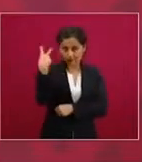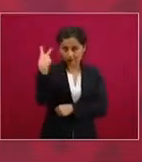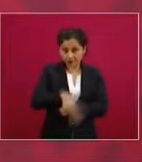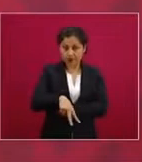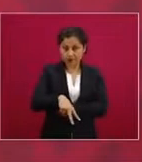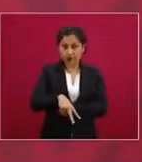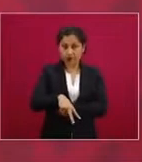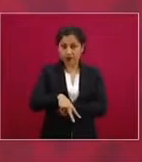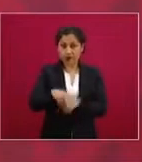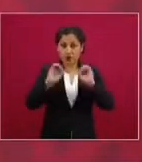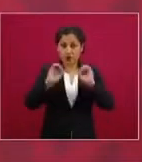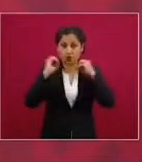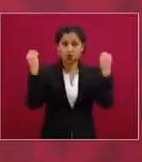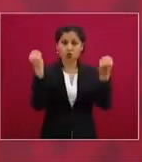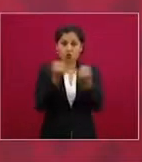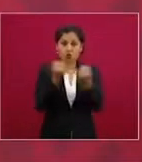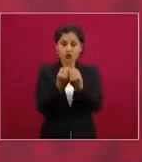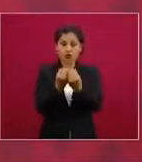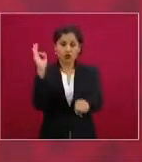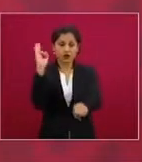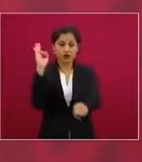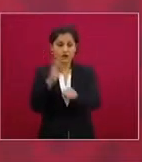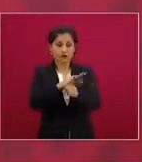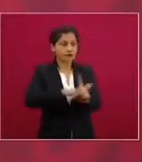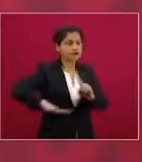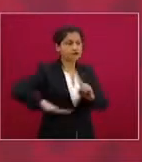organismos defensores del medio ambiente.